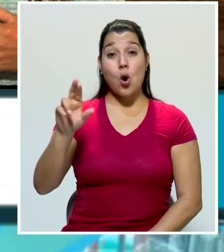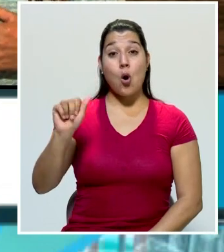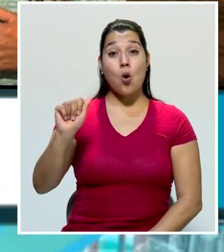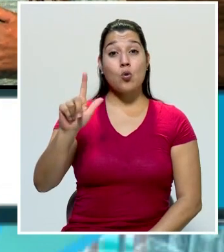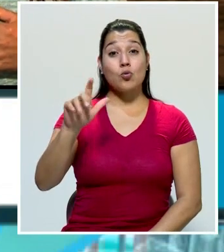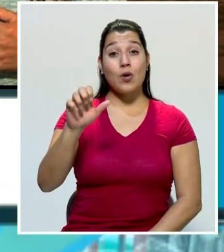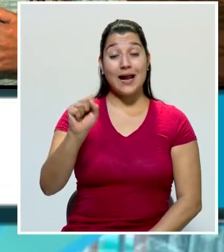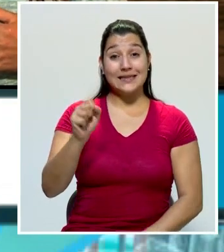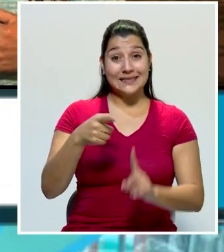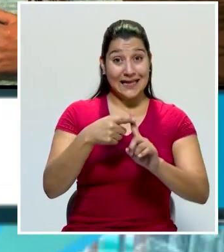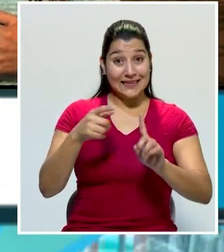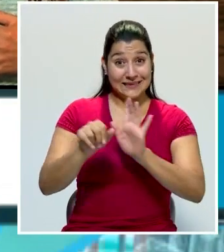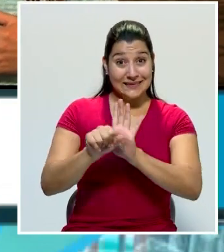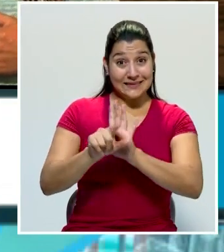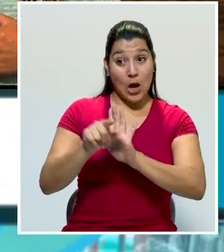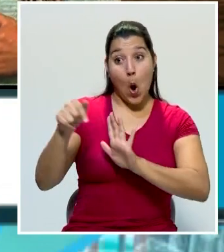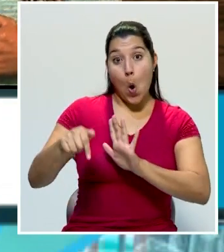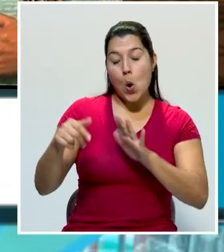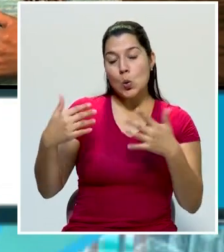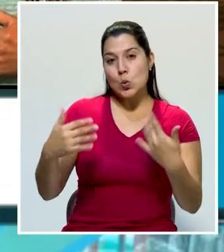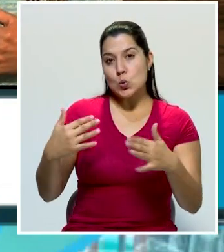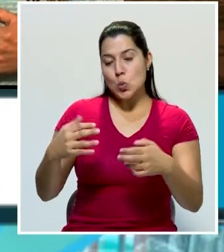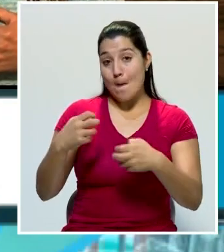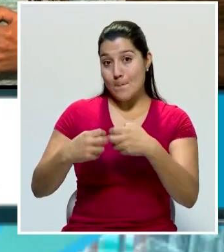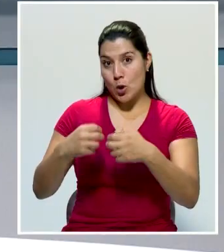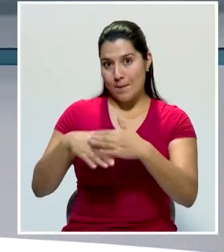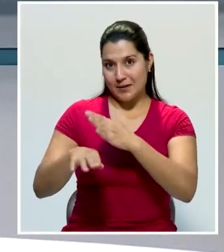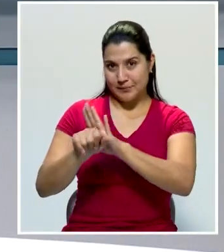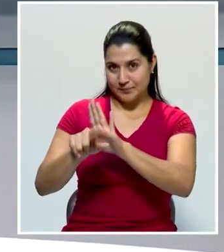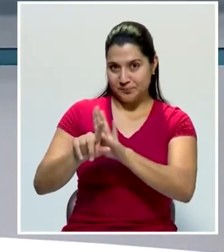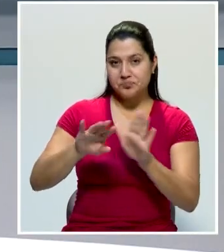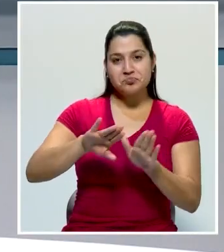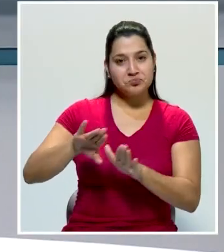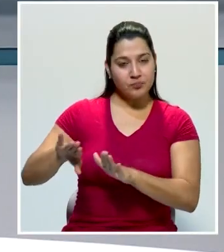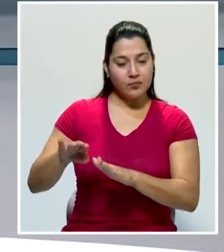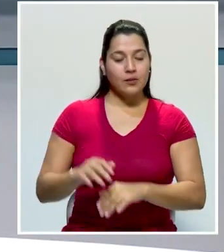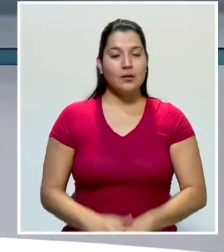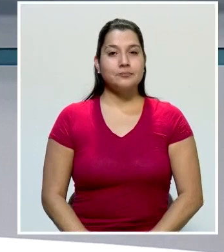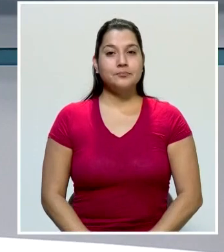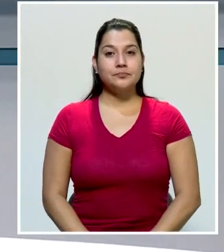tiene una tarde muy caliente. Justamente